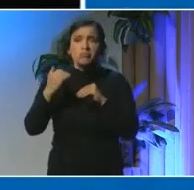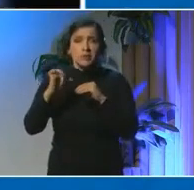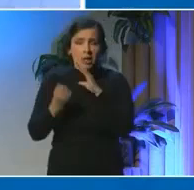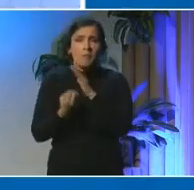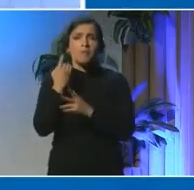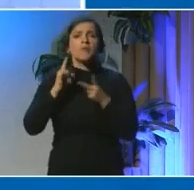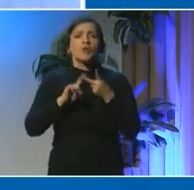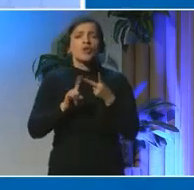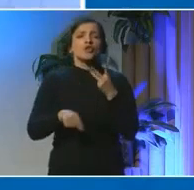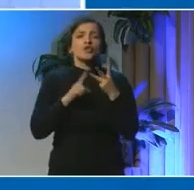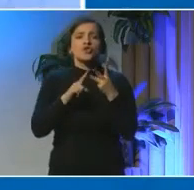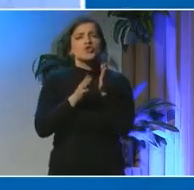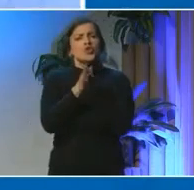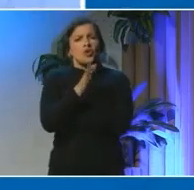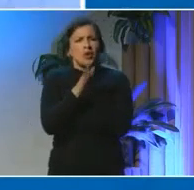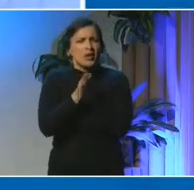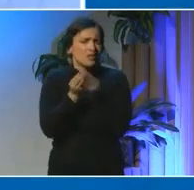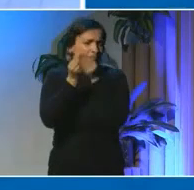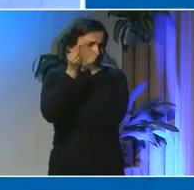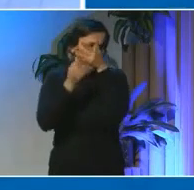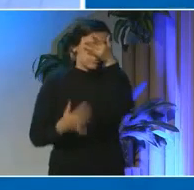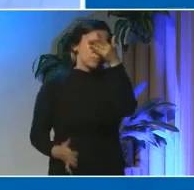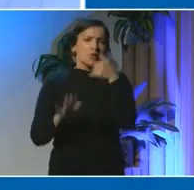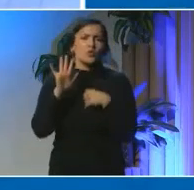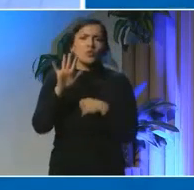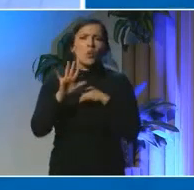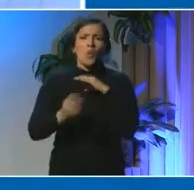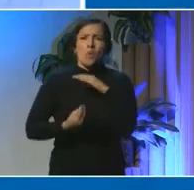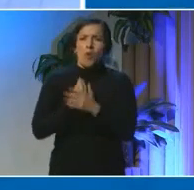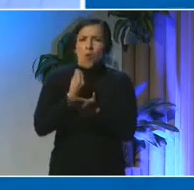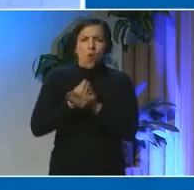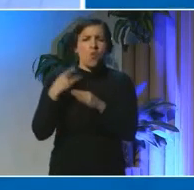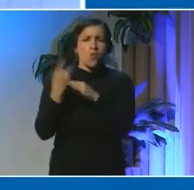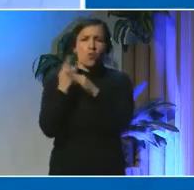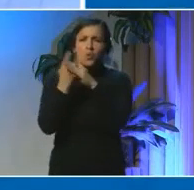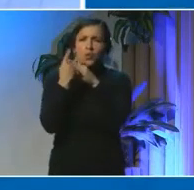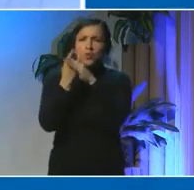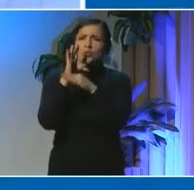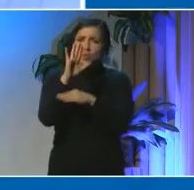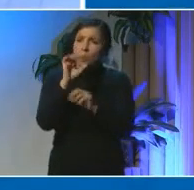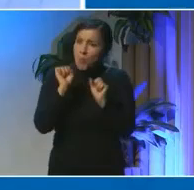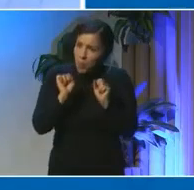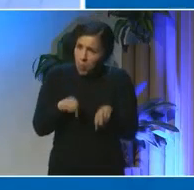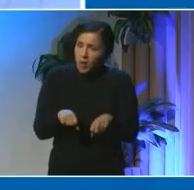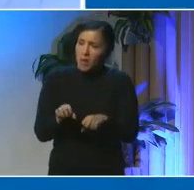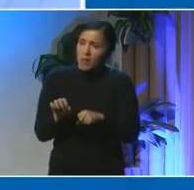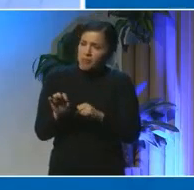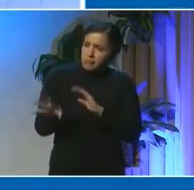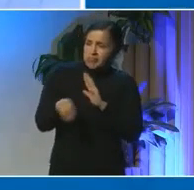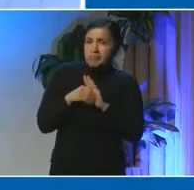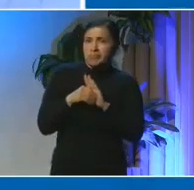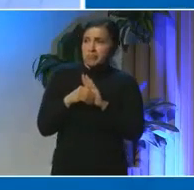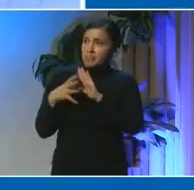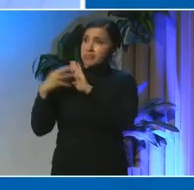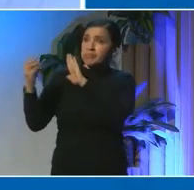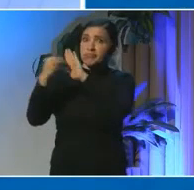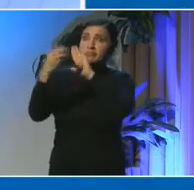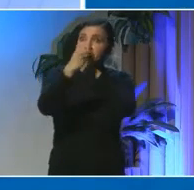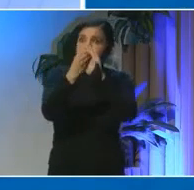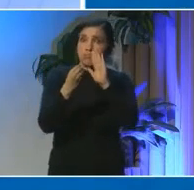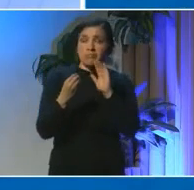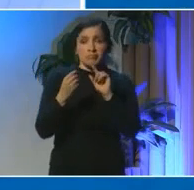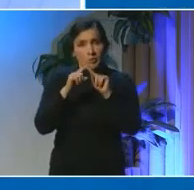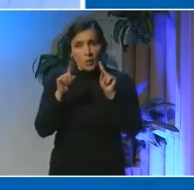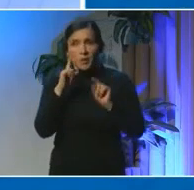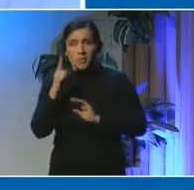chocolate Bueno hay una infinidad de de usos y podemos ser más y qué hacemos Hacemos la diferencia